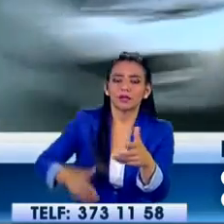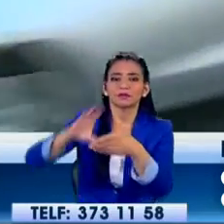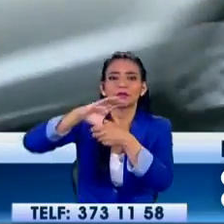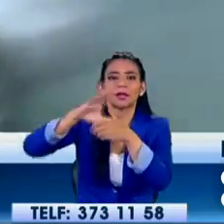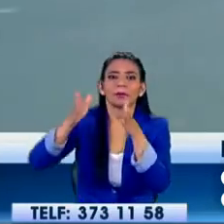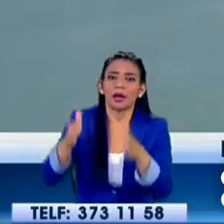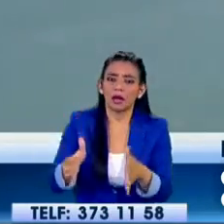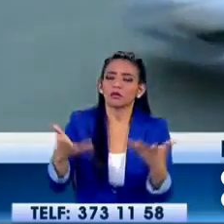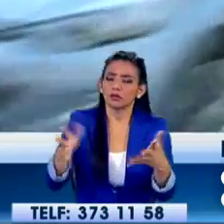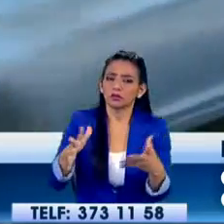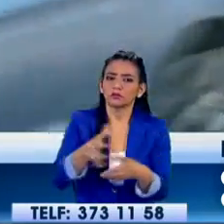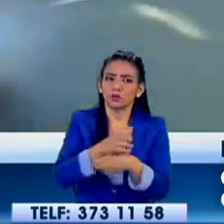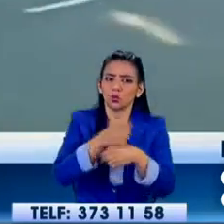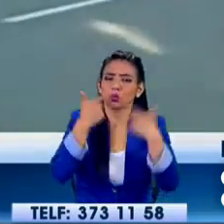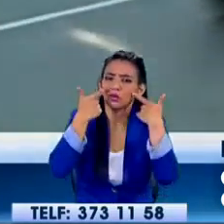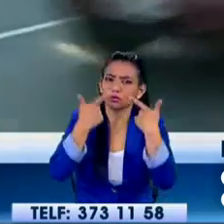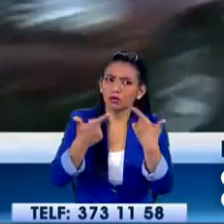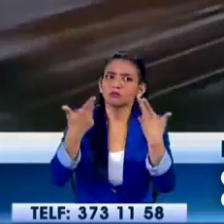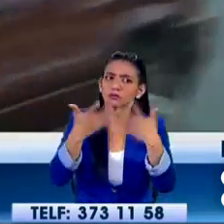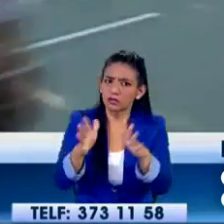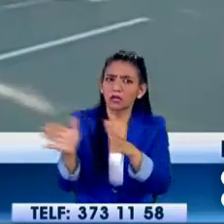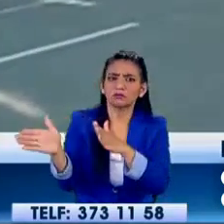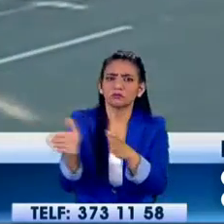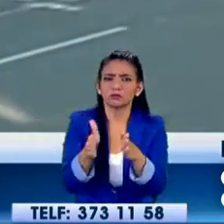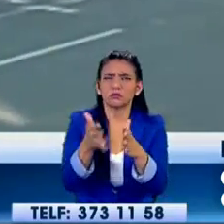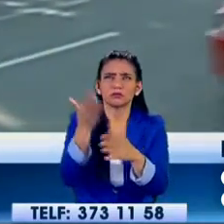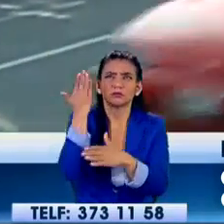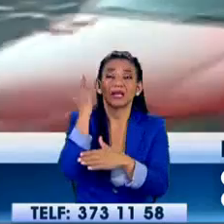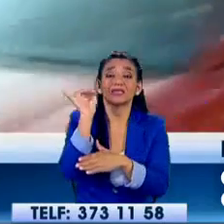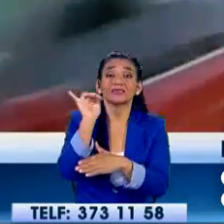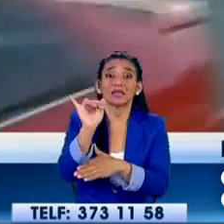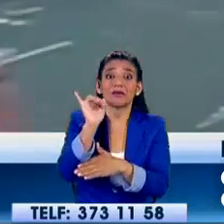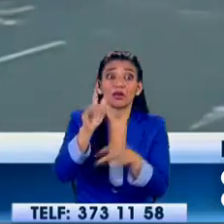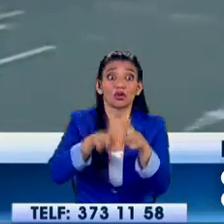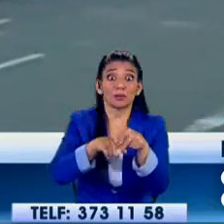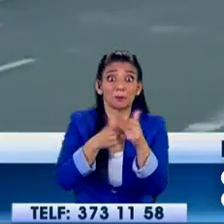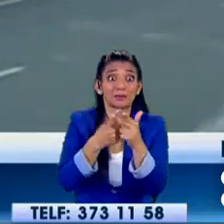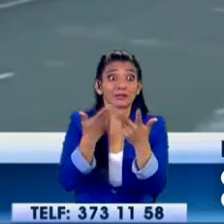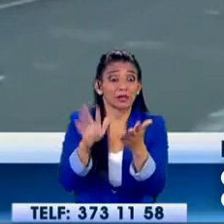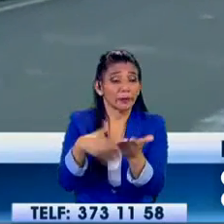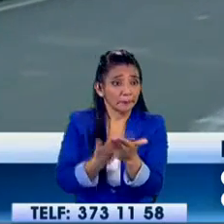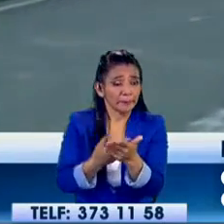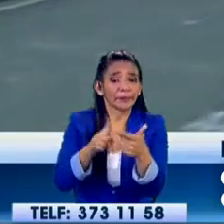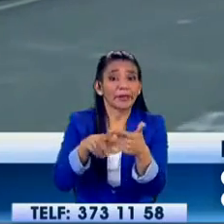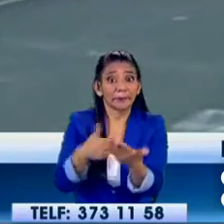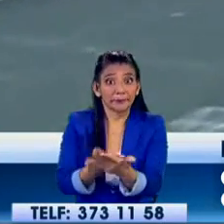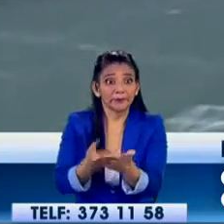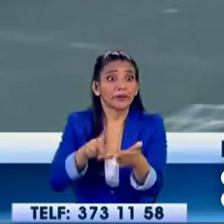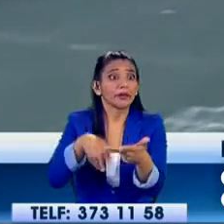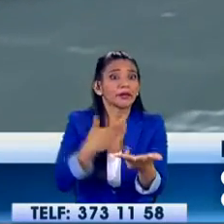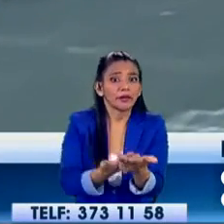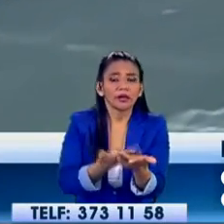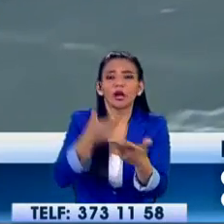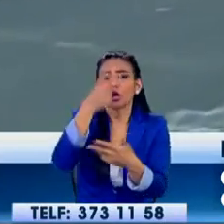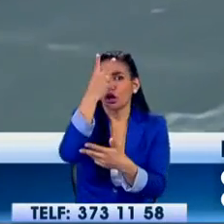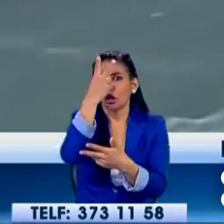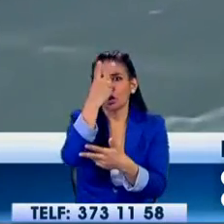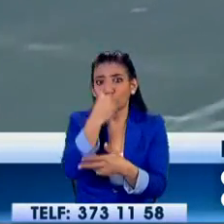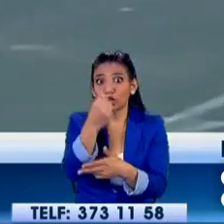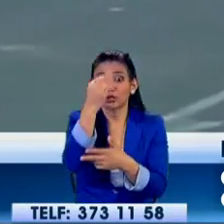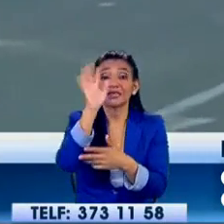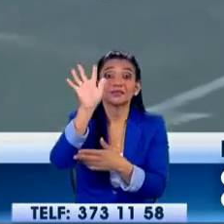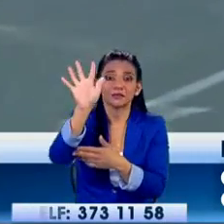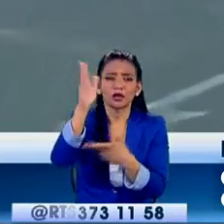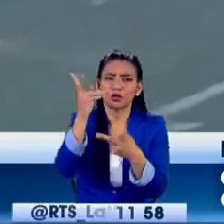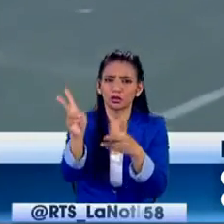con seguridad. Hemos estado brindando seguridad desde el día sábado que empezaron a llegar las delegaciones. en los hoteles. Hay 5 hoteles en los